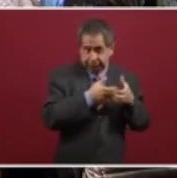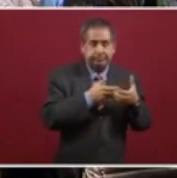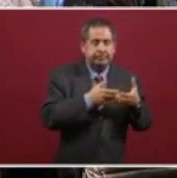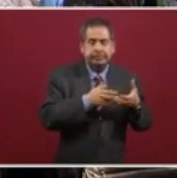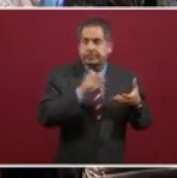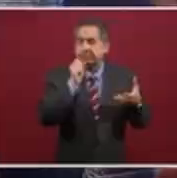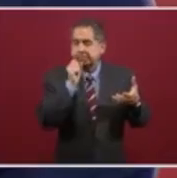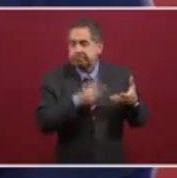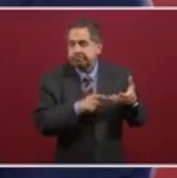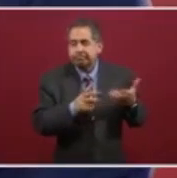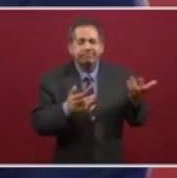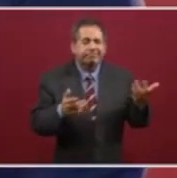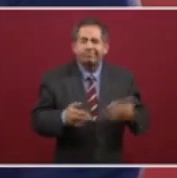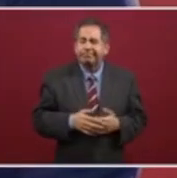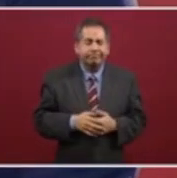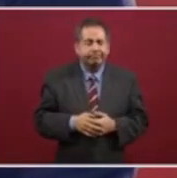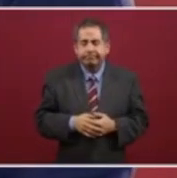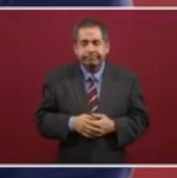y no